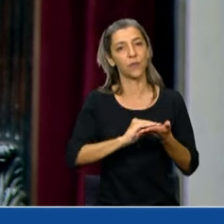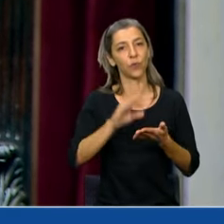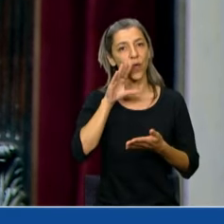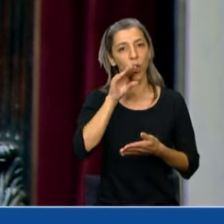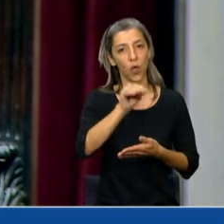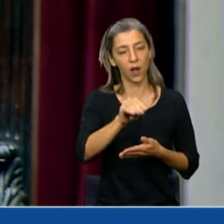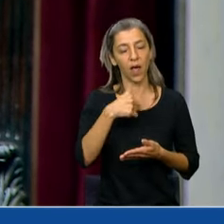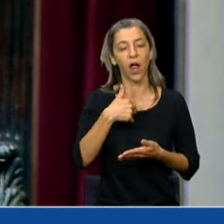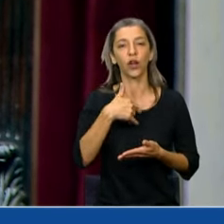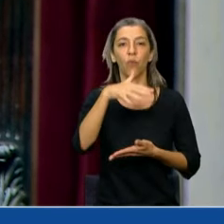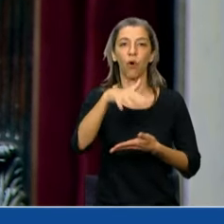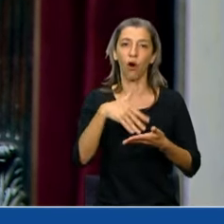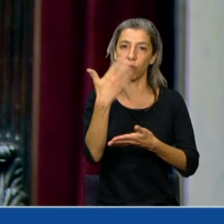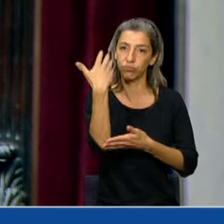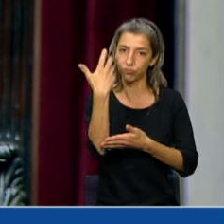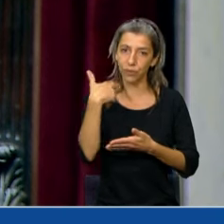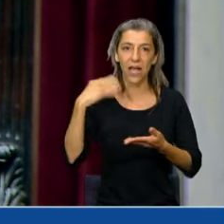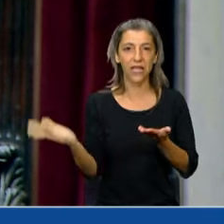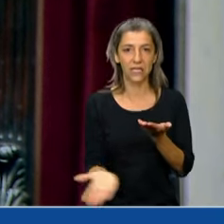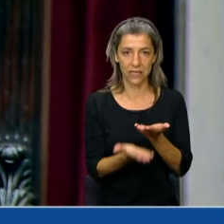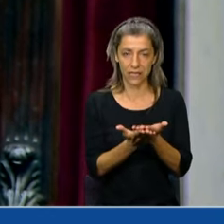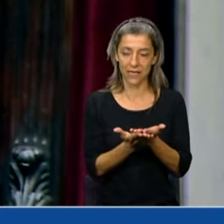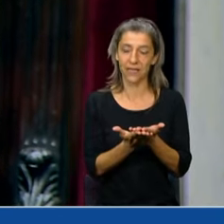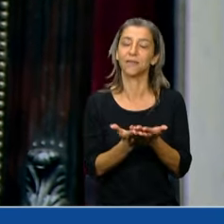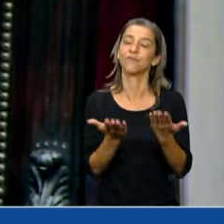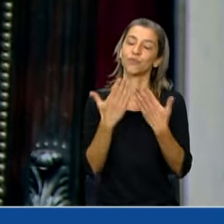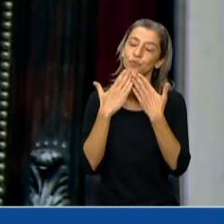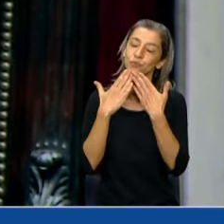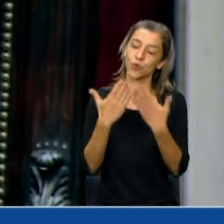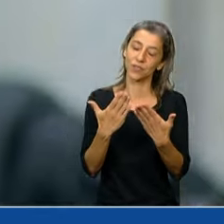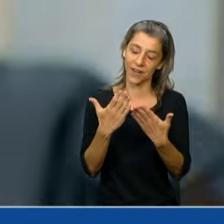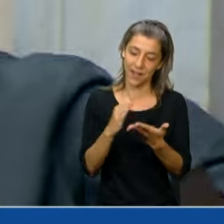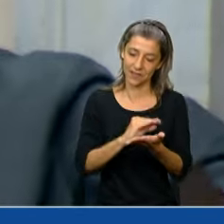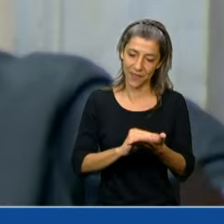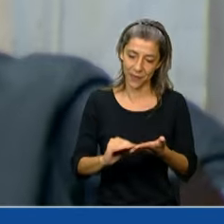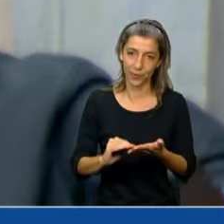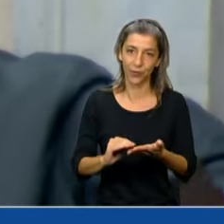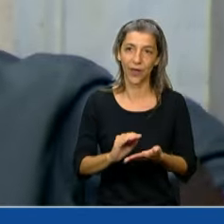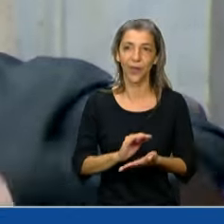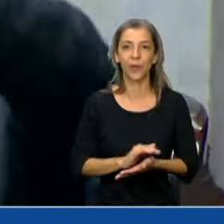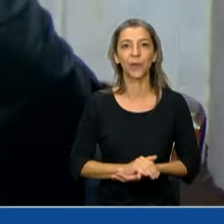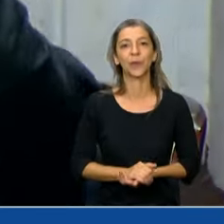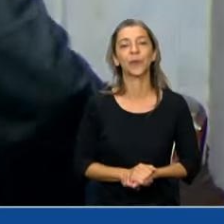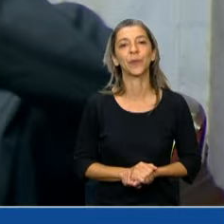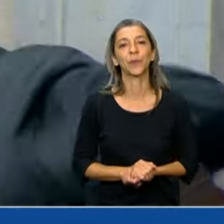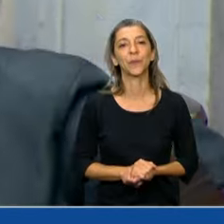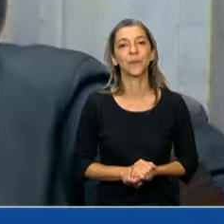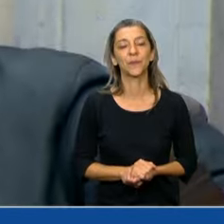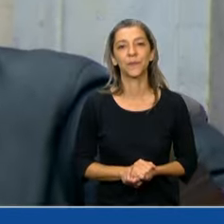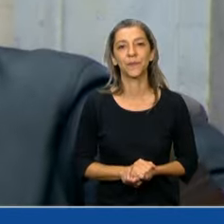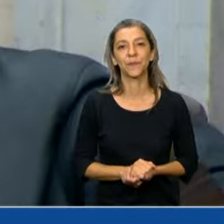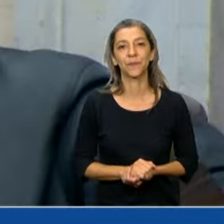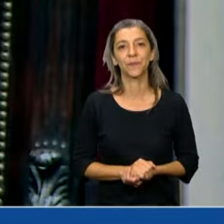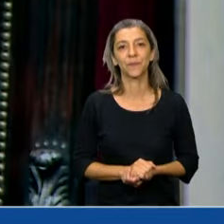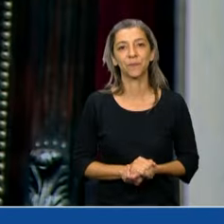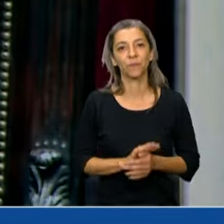delao iut Muchas gracias muchas gracias no